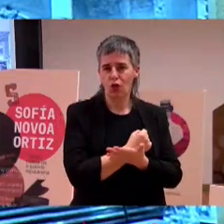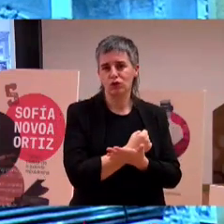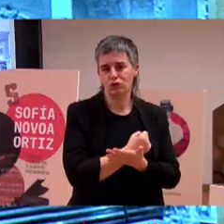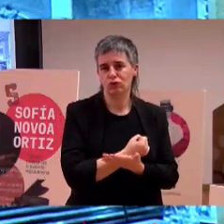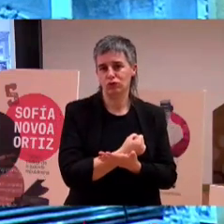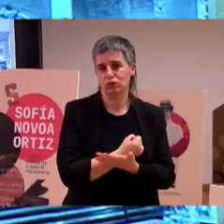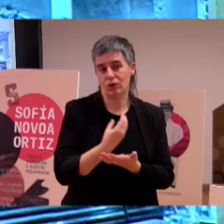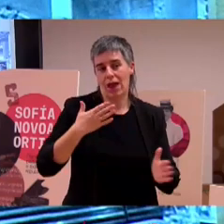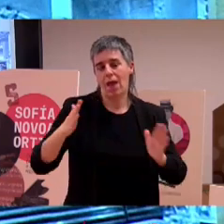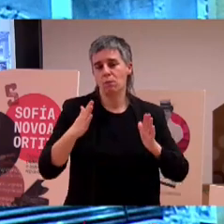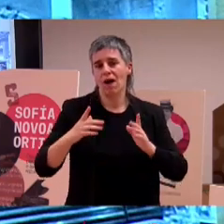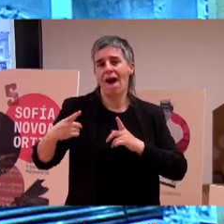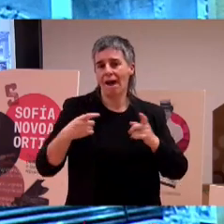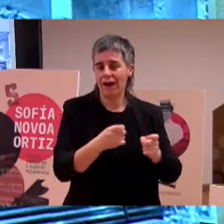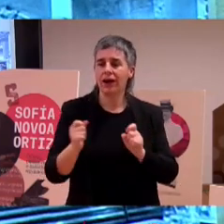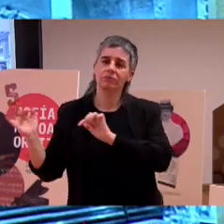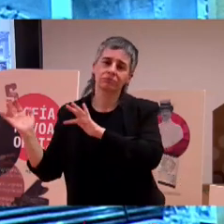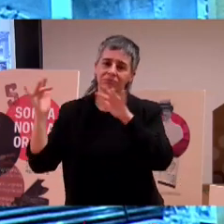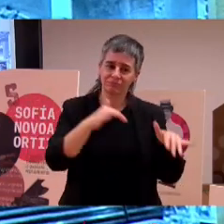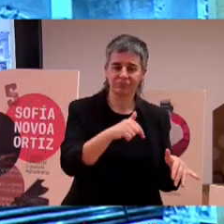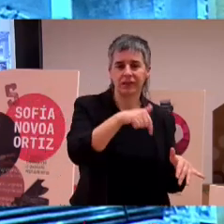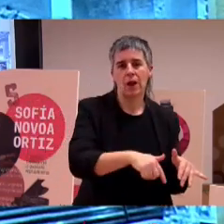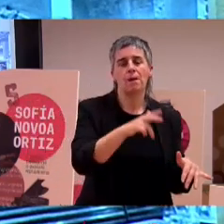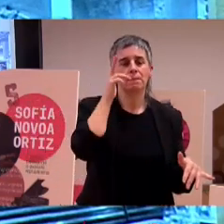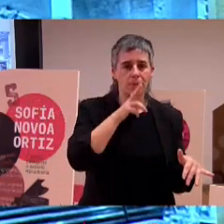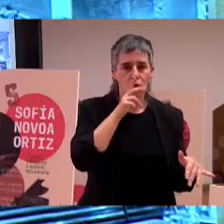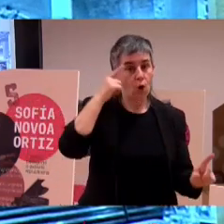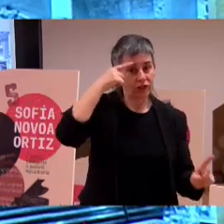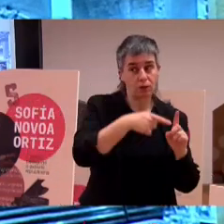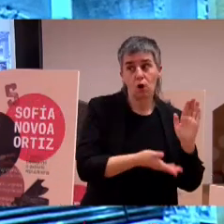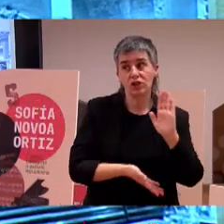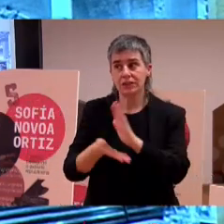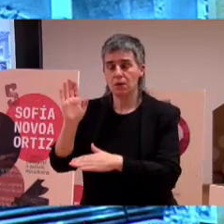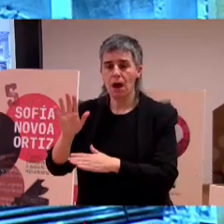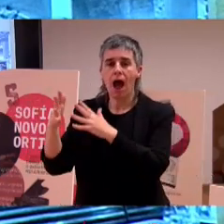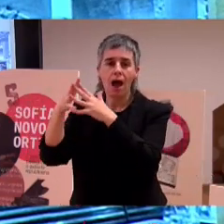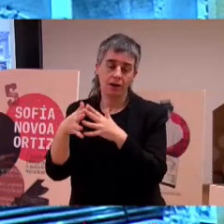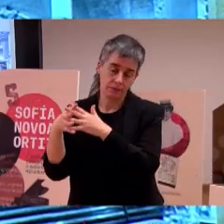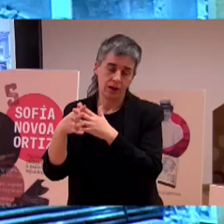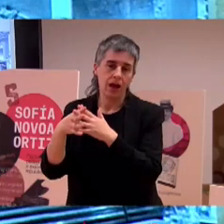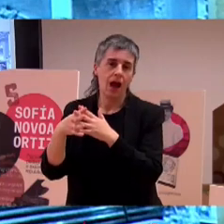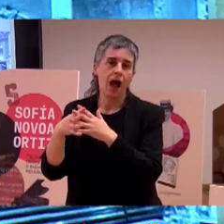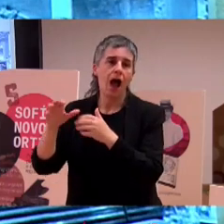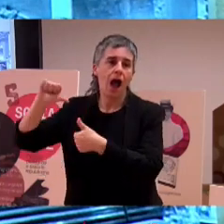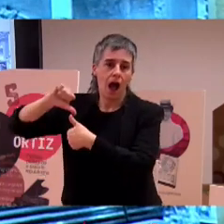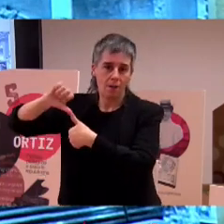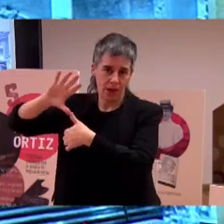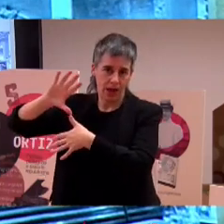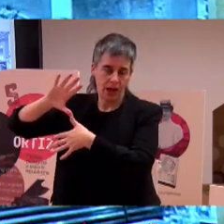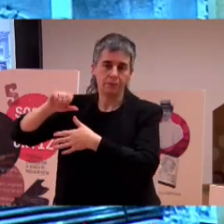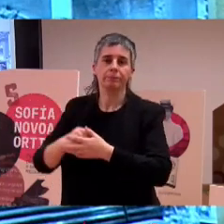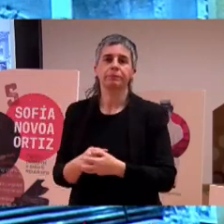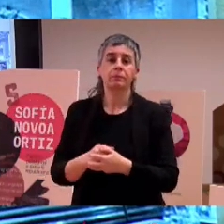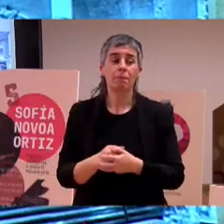América. Entre eles moitas mulleres, porque os homes están na guerra, non esquecemos. O sea, morreu casi unha xeración